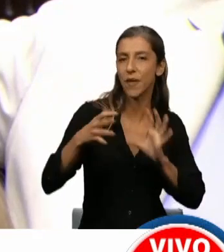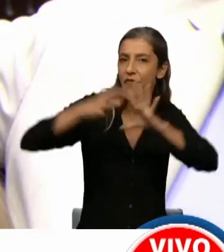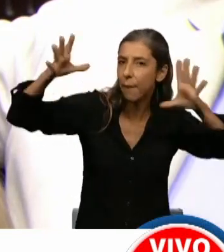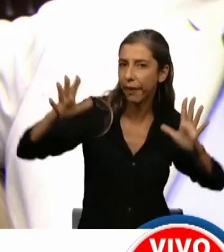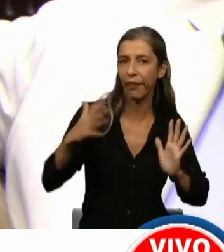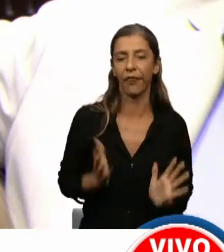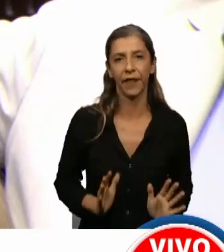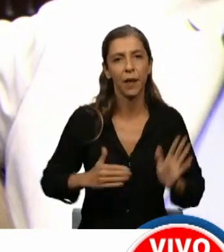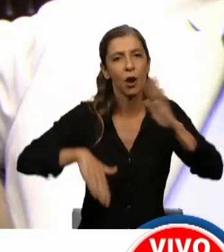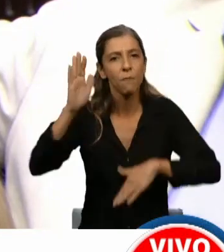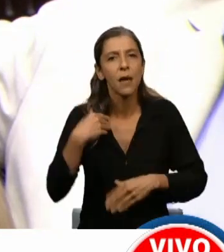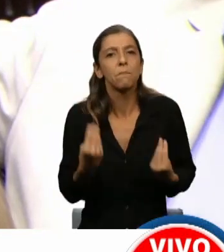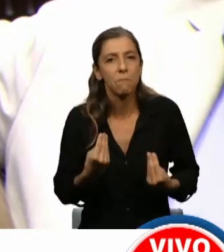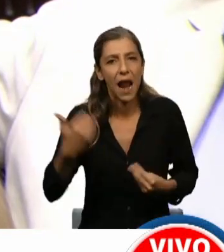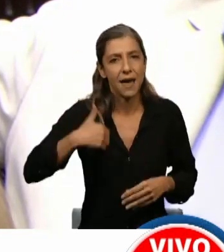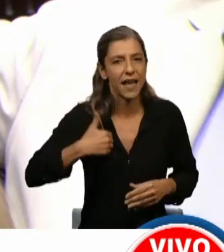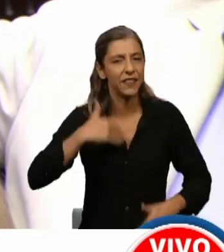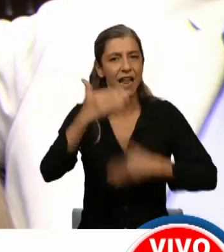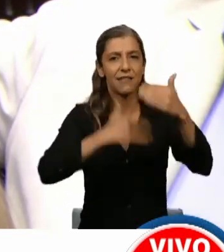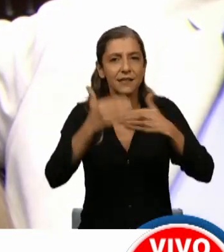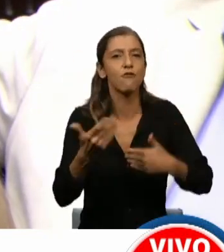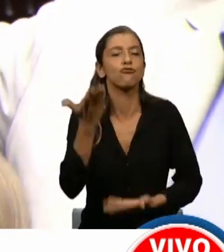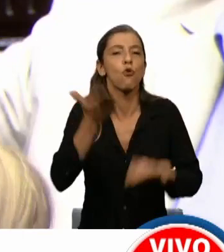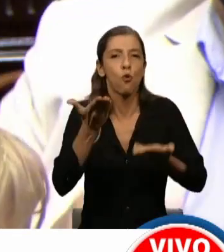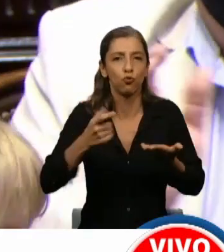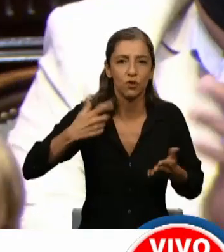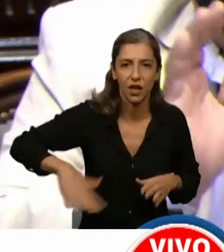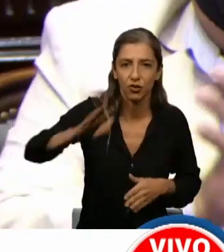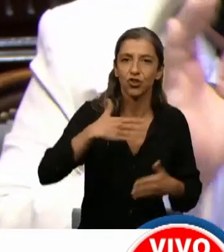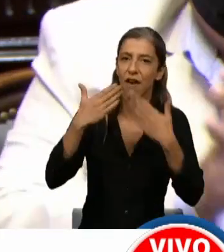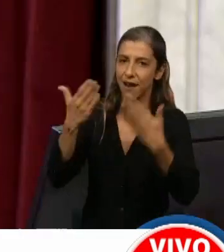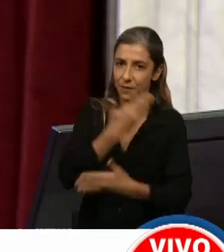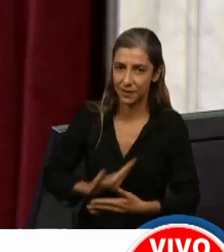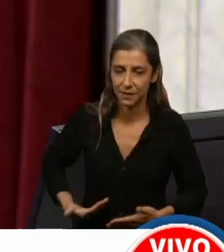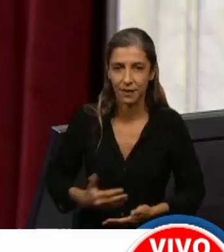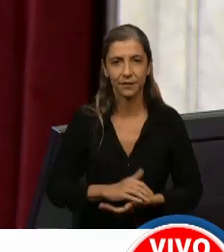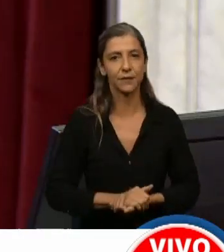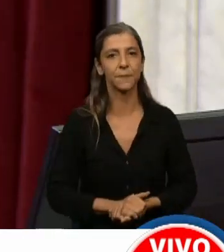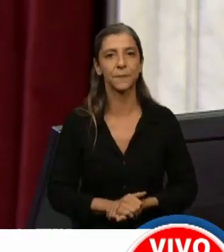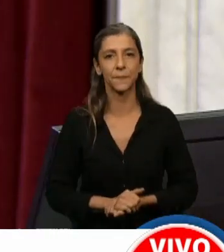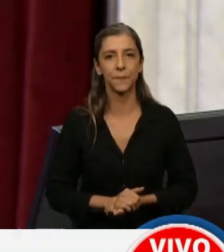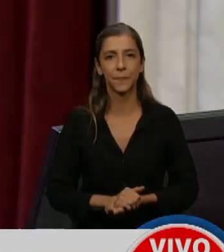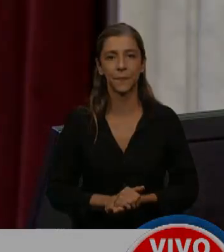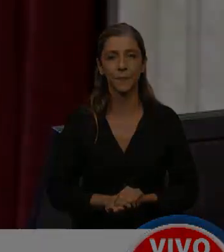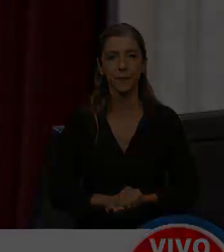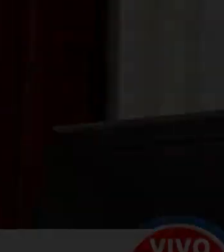las cosas al desarrollo nacional y a la justicia social. Gracias, presidente. Gracias, diputado Karuma Lumes Bodio.